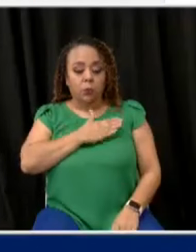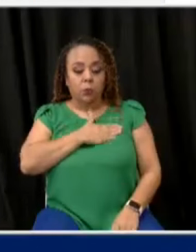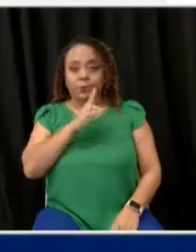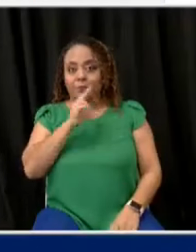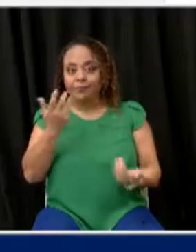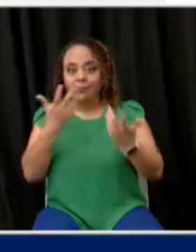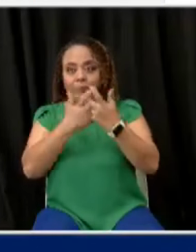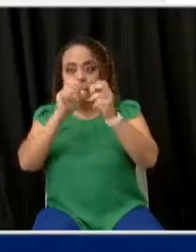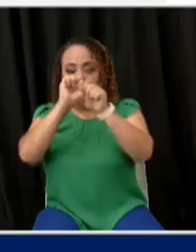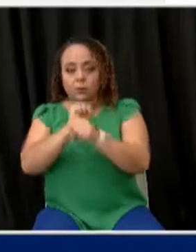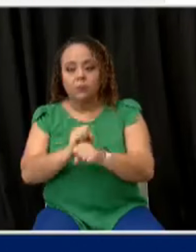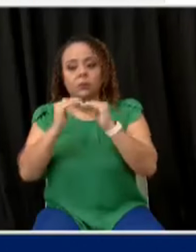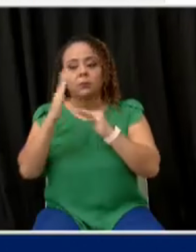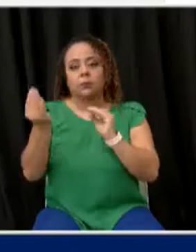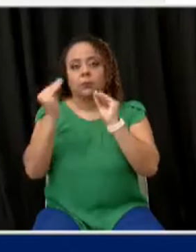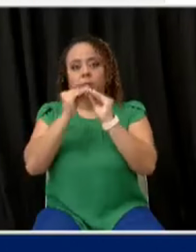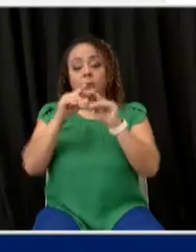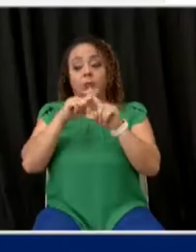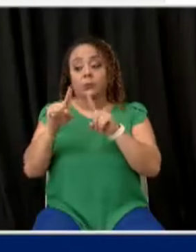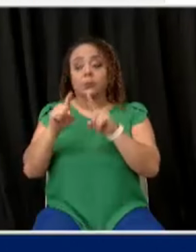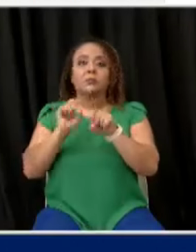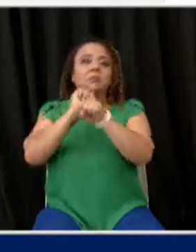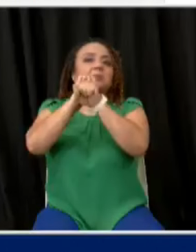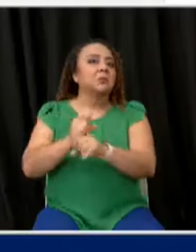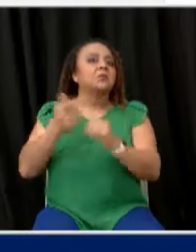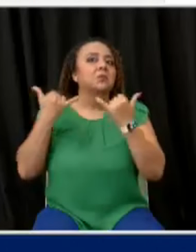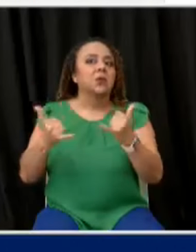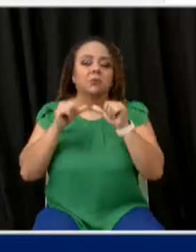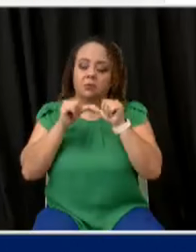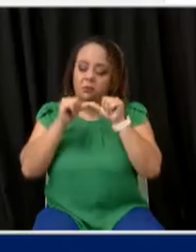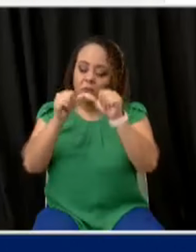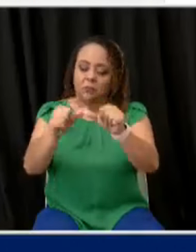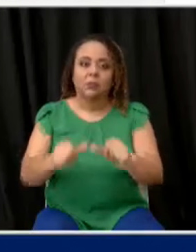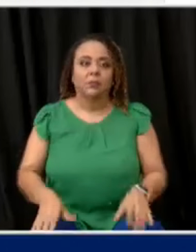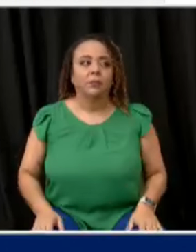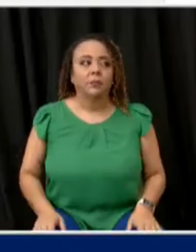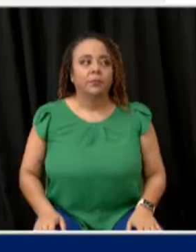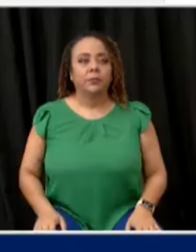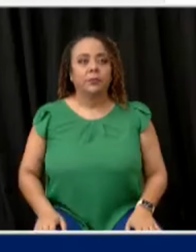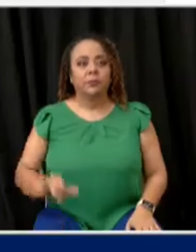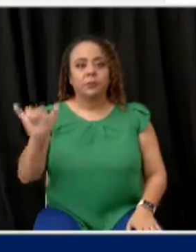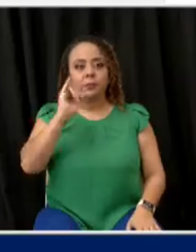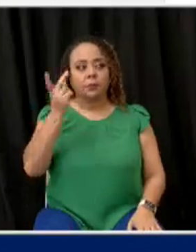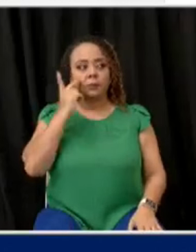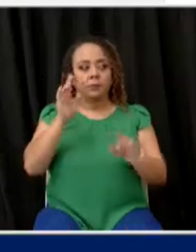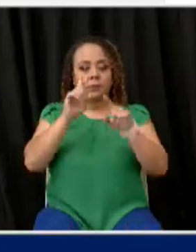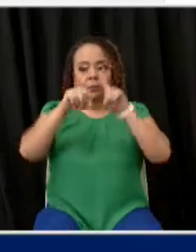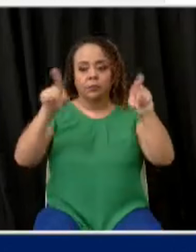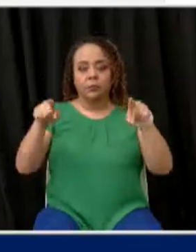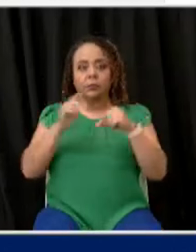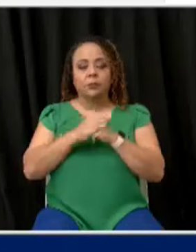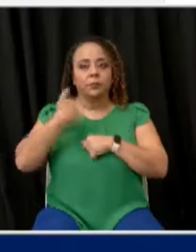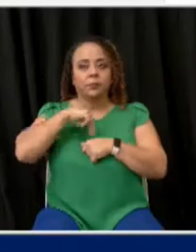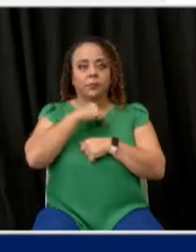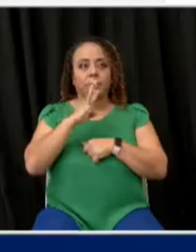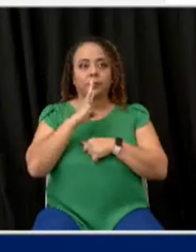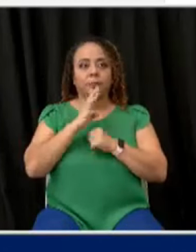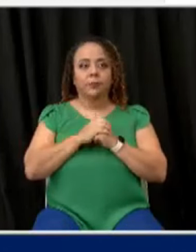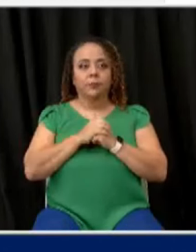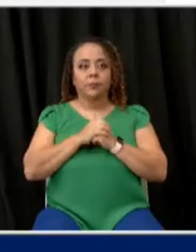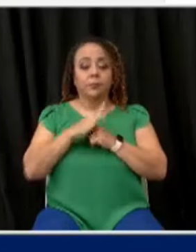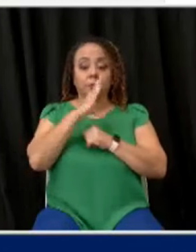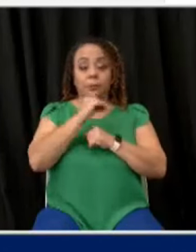aclimatado aumentan más rápidamente, mientras que del aclimatado se sostienen, como vimos las figuras y los gráficos que estábamos hablando.